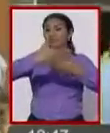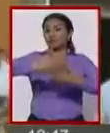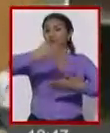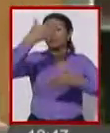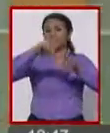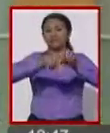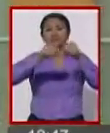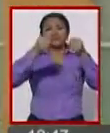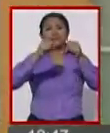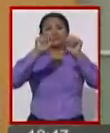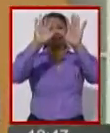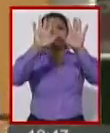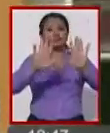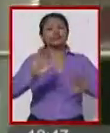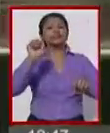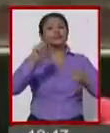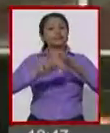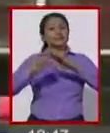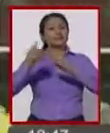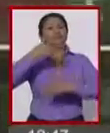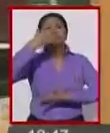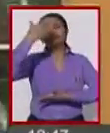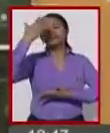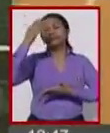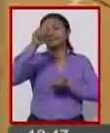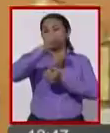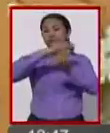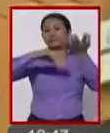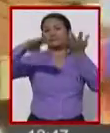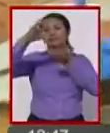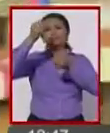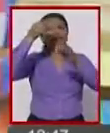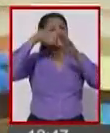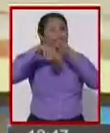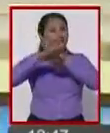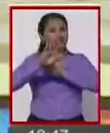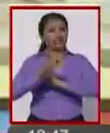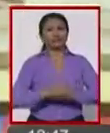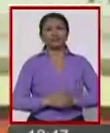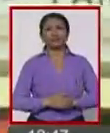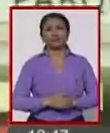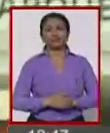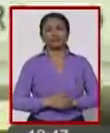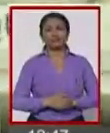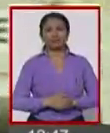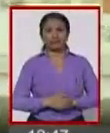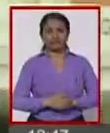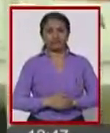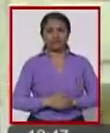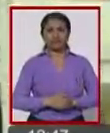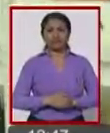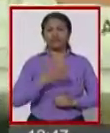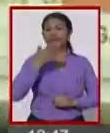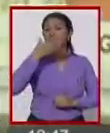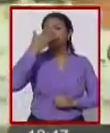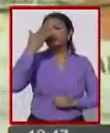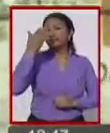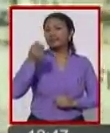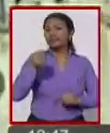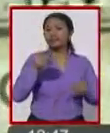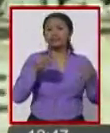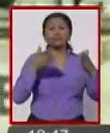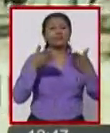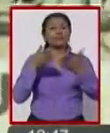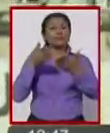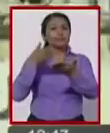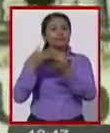ventanas, han roto paredes para que pueda escapar el humo y para que puedan entrar los bomberos y poder rociar de agua estos focos de